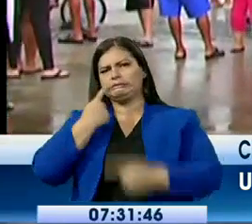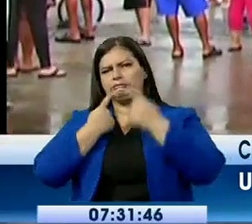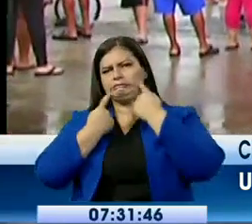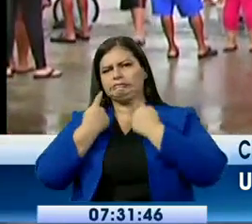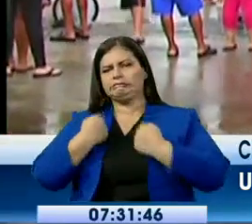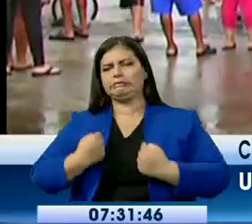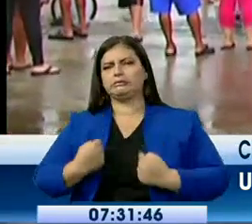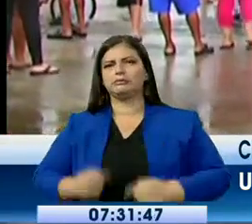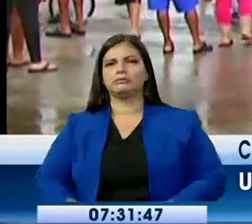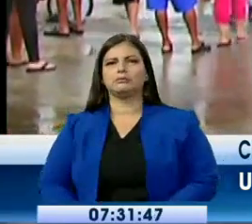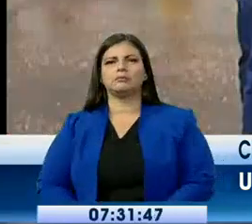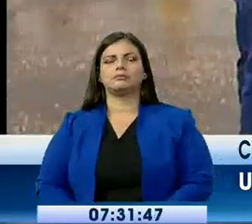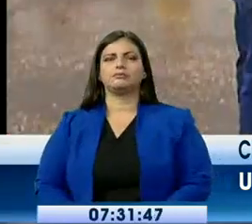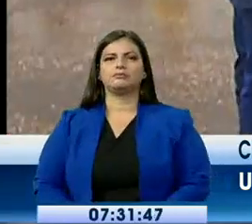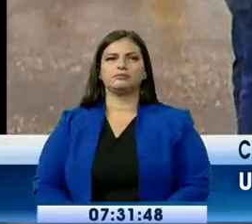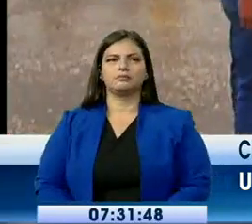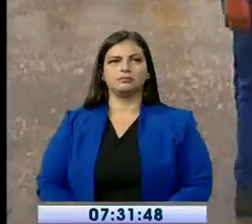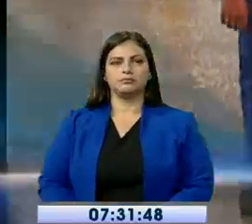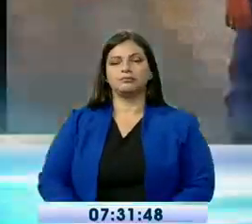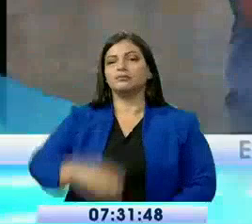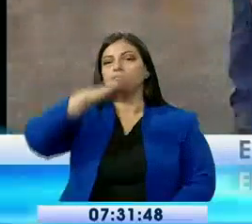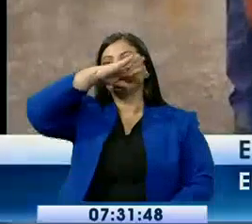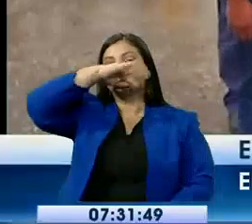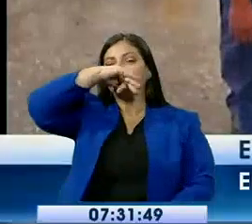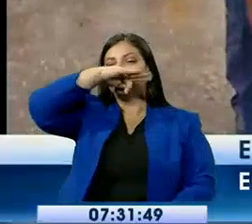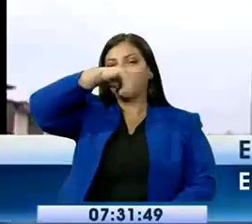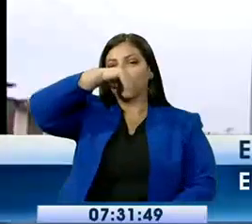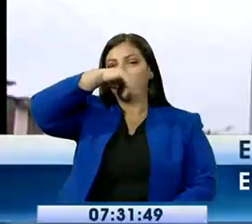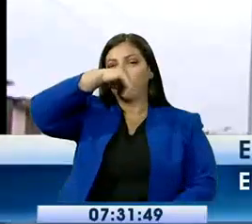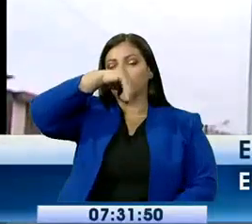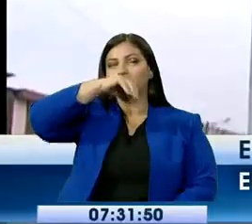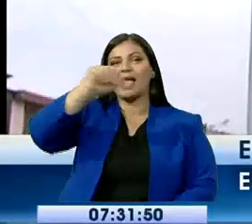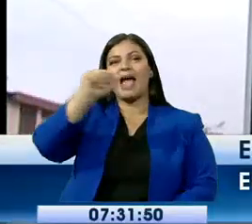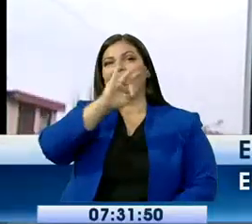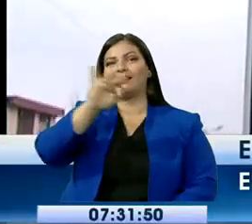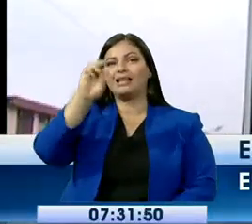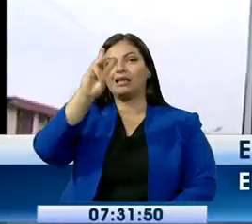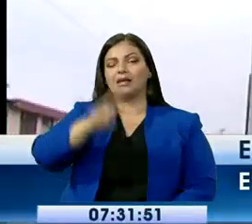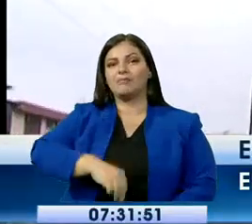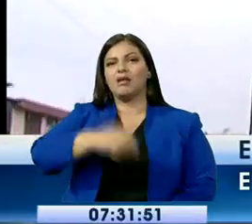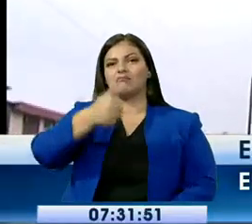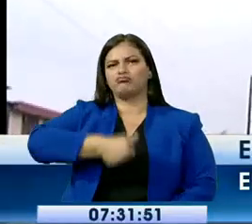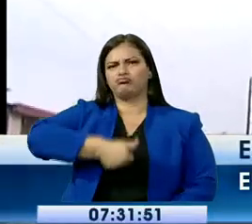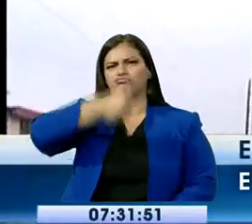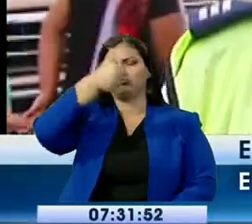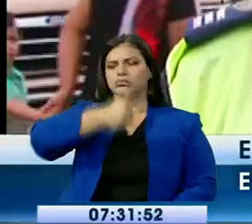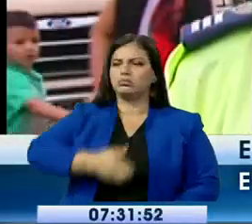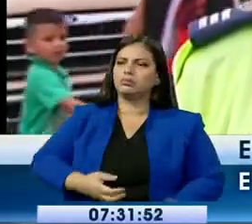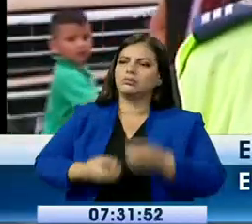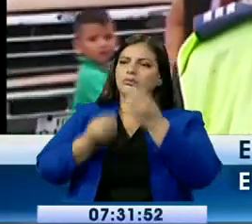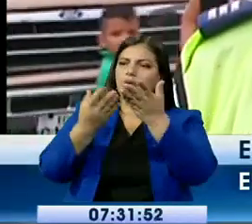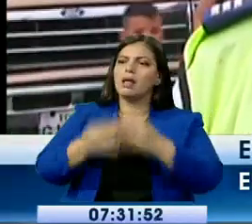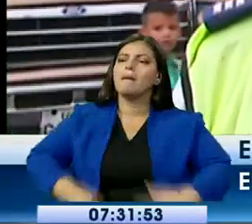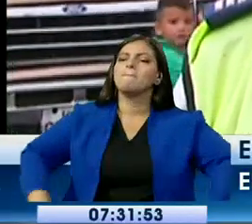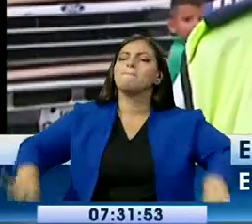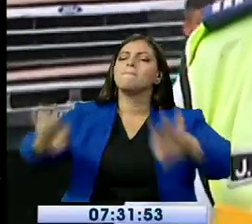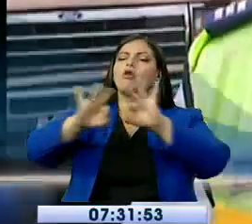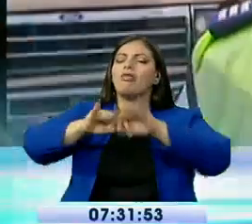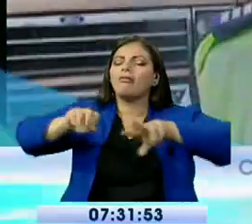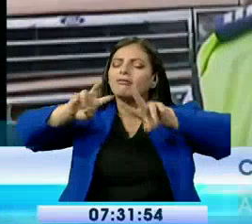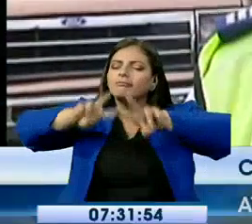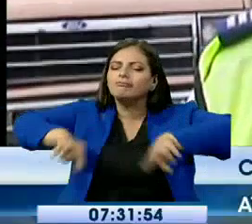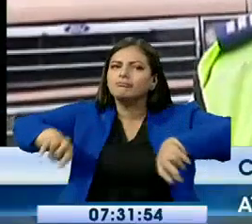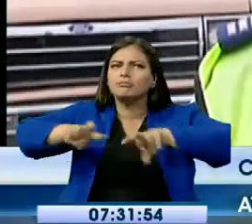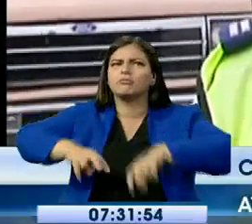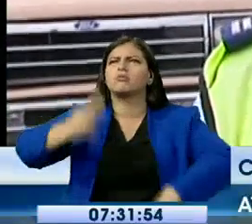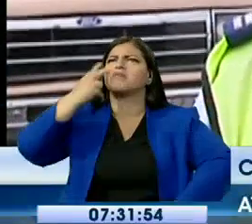altercado, el capitán de la ATM, sin embargo, aclara que aquello deberá ser determinado. Aquí hay una señalética que indica